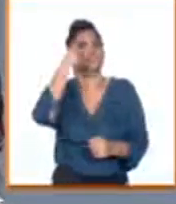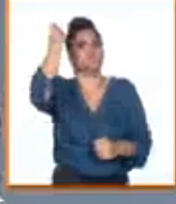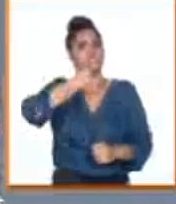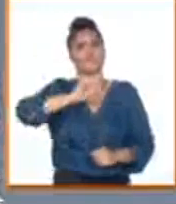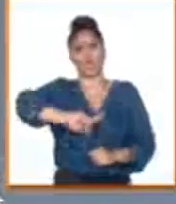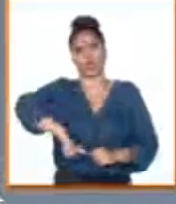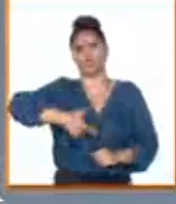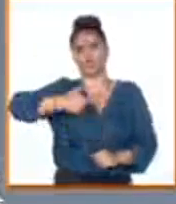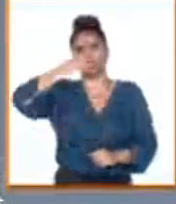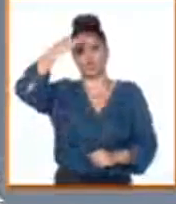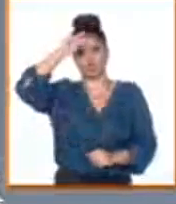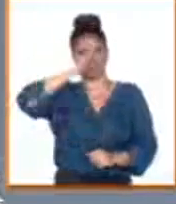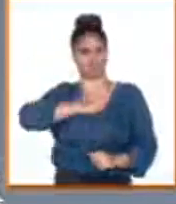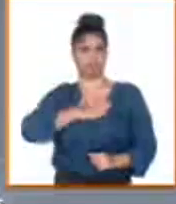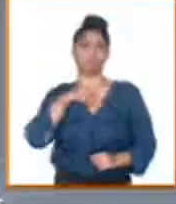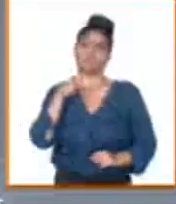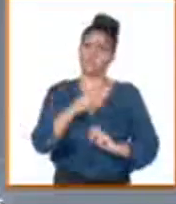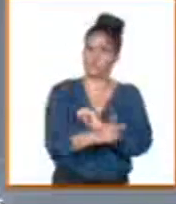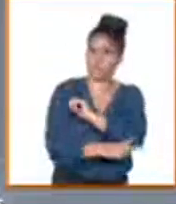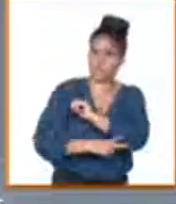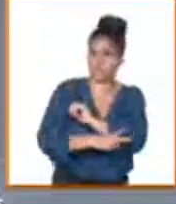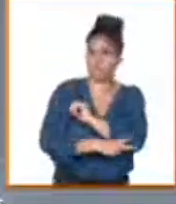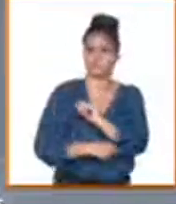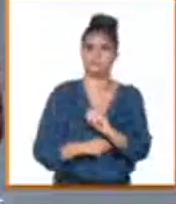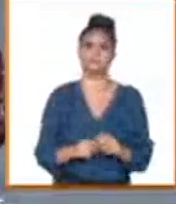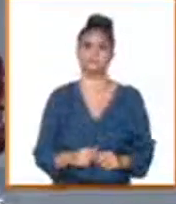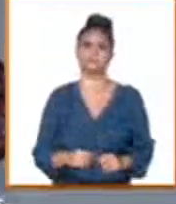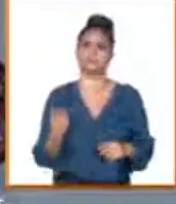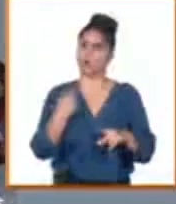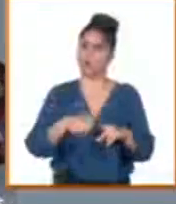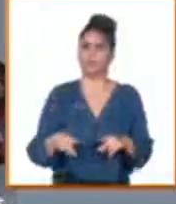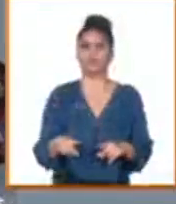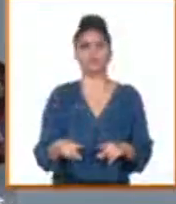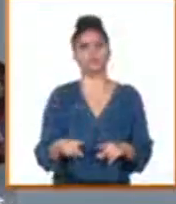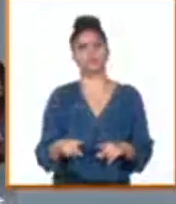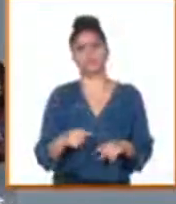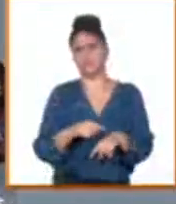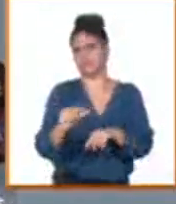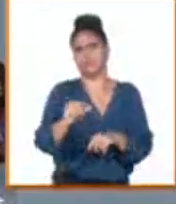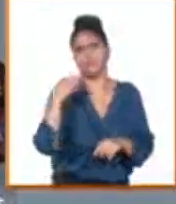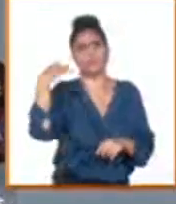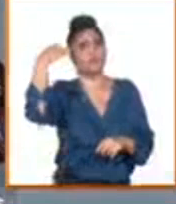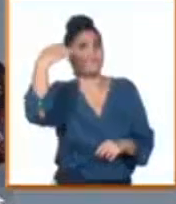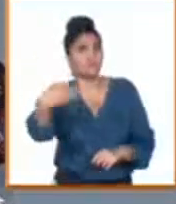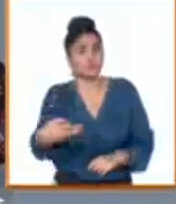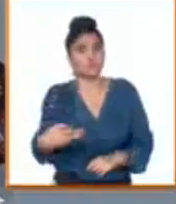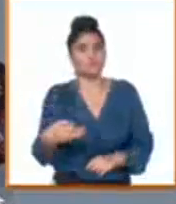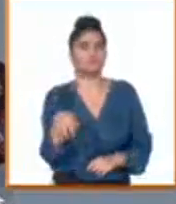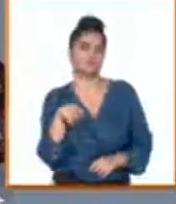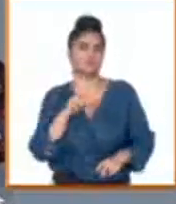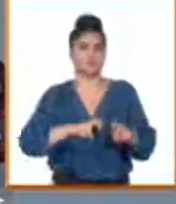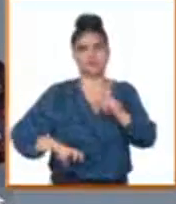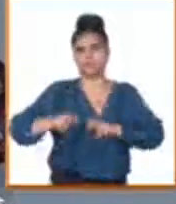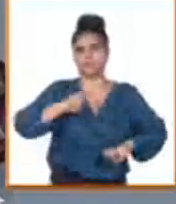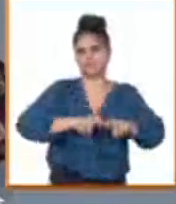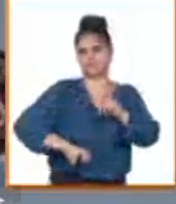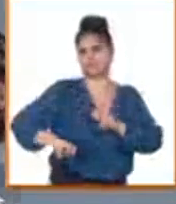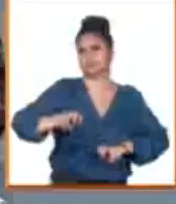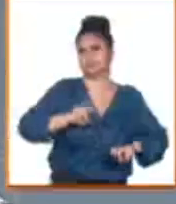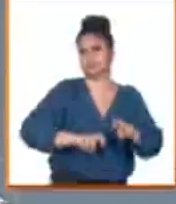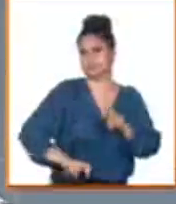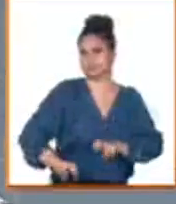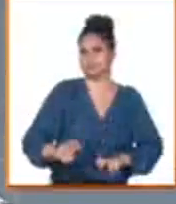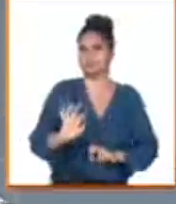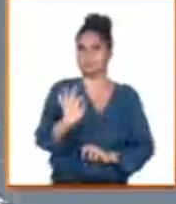creo que ya en un segundo momento no tan lejano se impone la revisión crítica desde las posiciones de